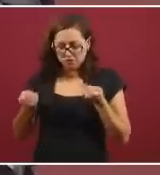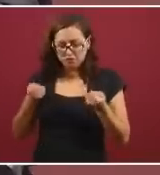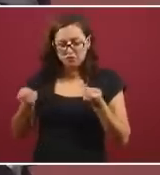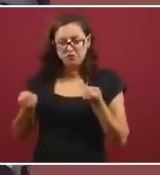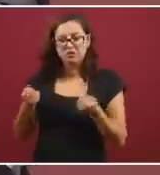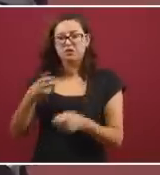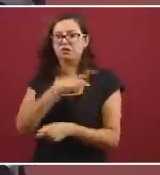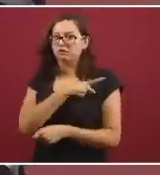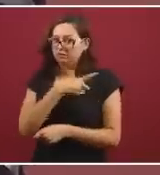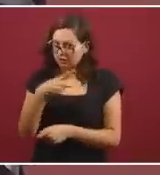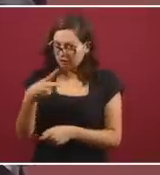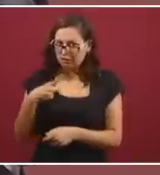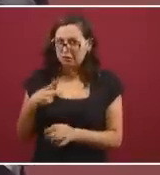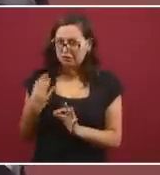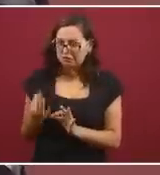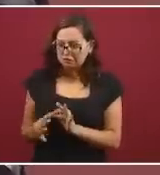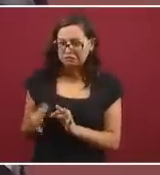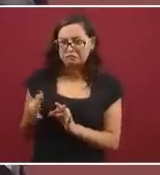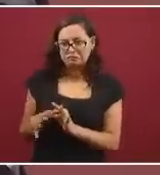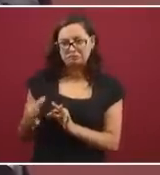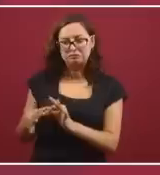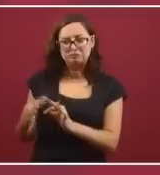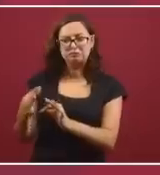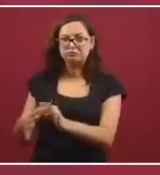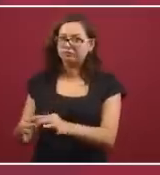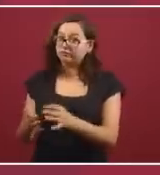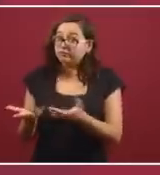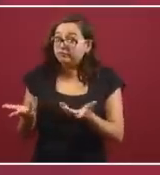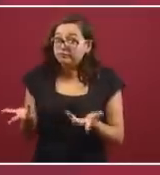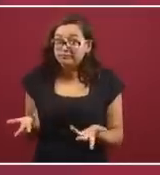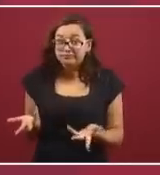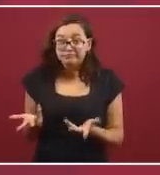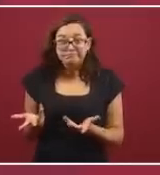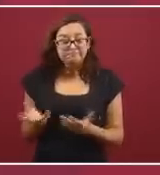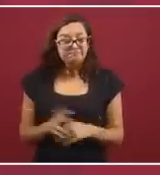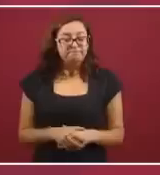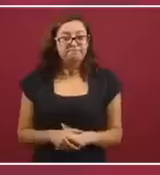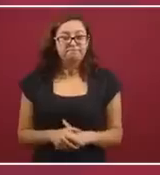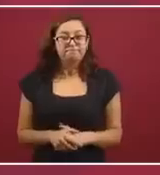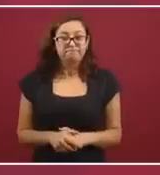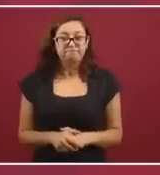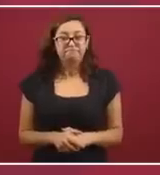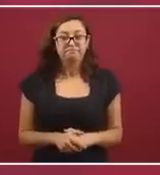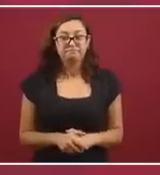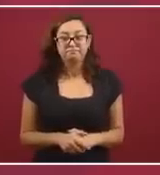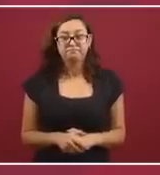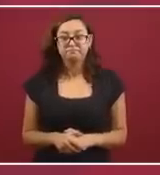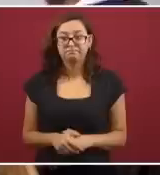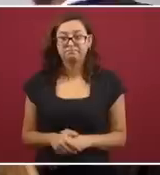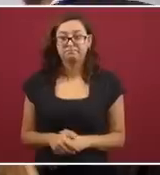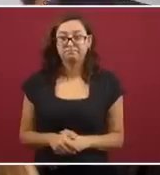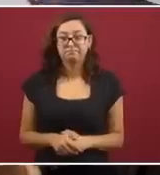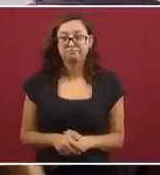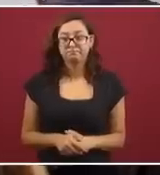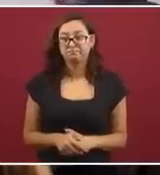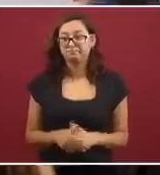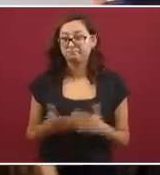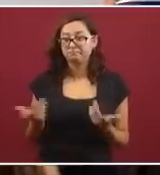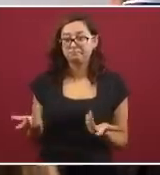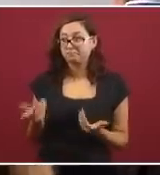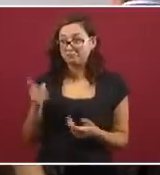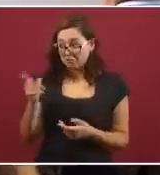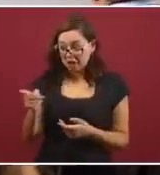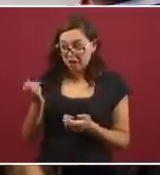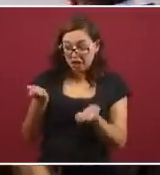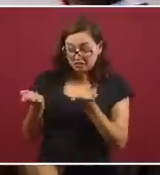hacer ejercicios chao si no sé exactamente no hay ascenso